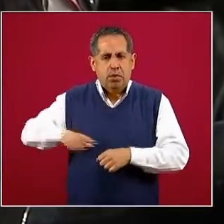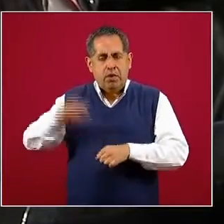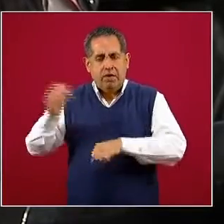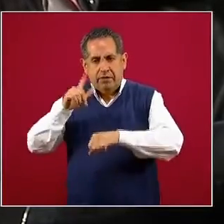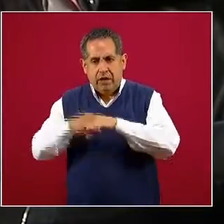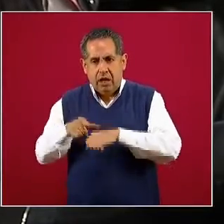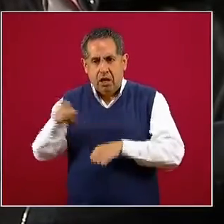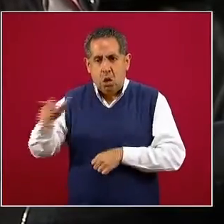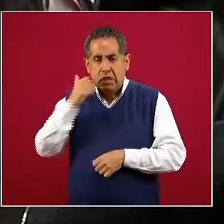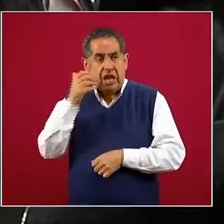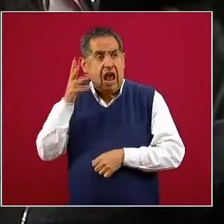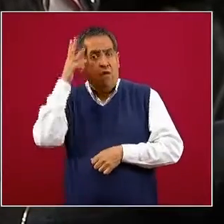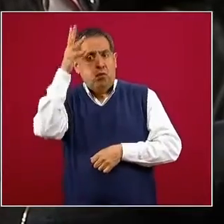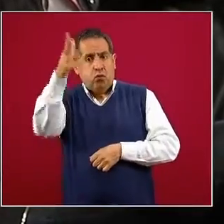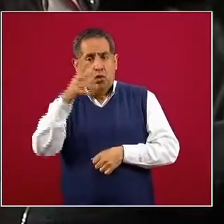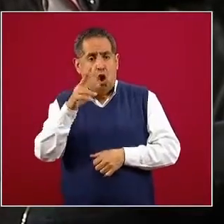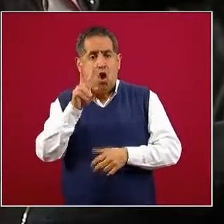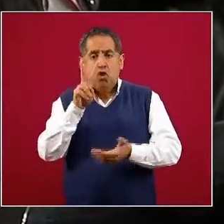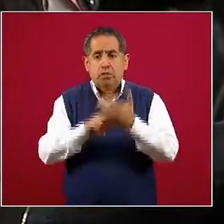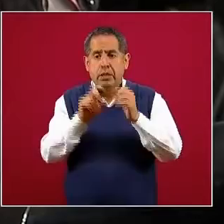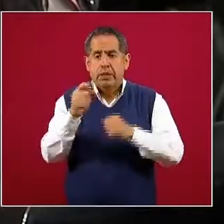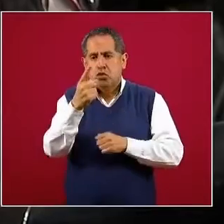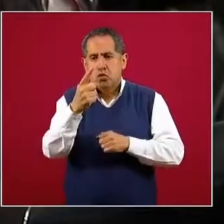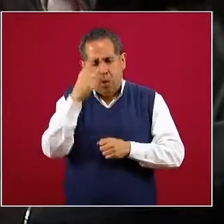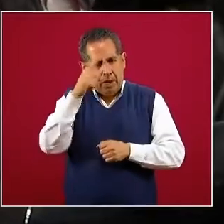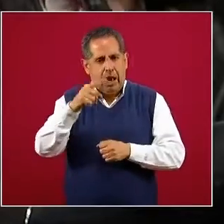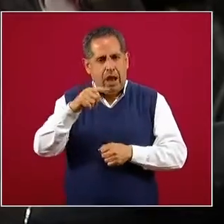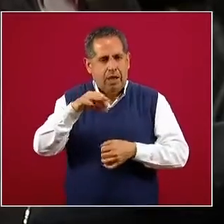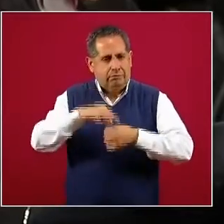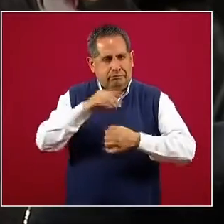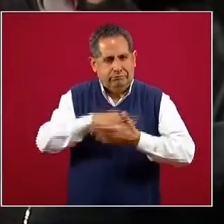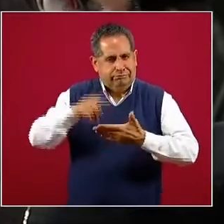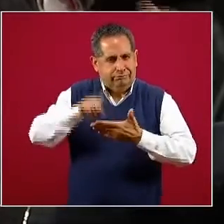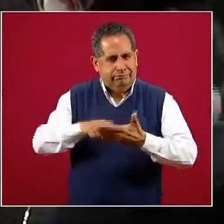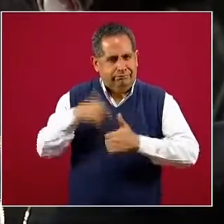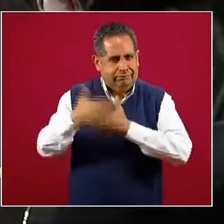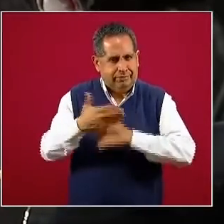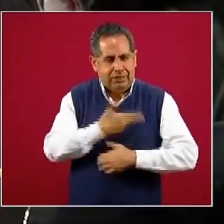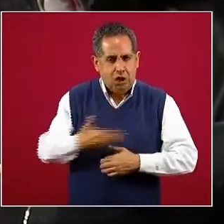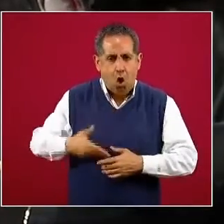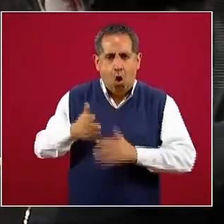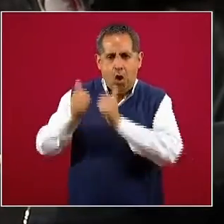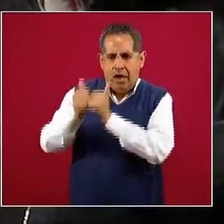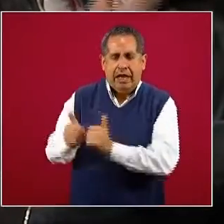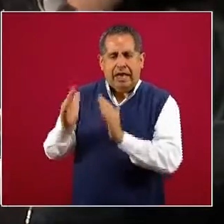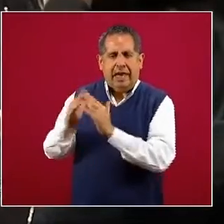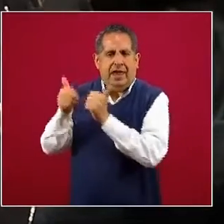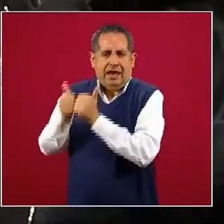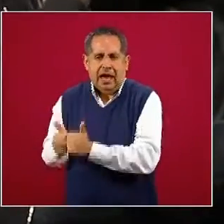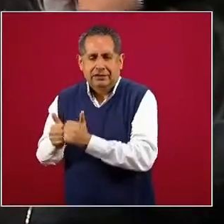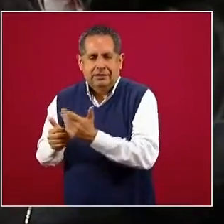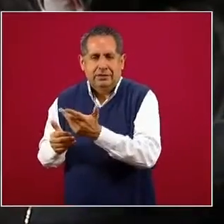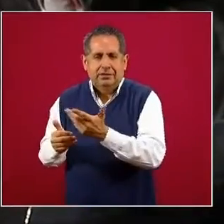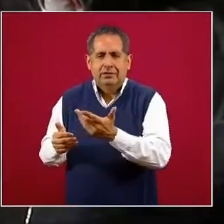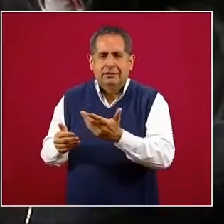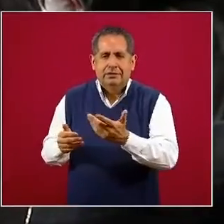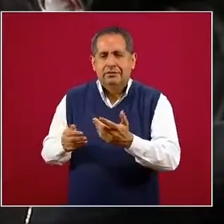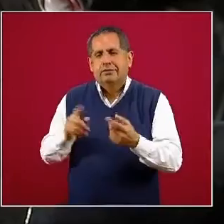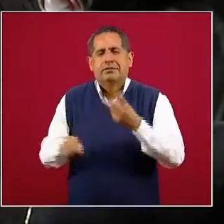Y apoyar también a través de la estructura territorial el levantamiento de censos o cualquier